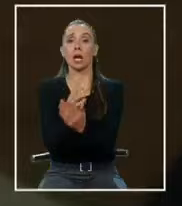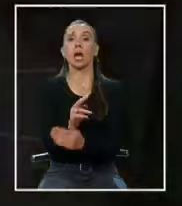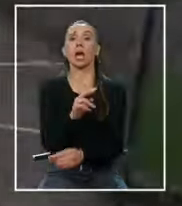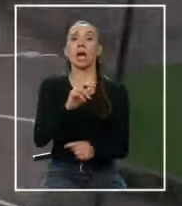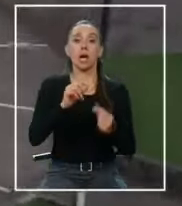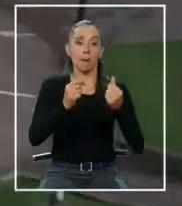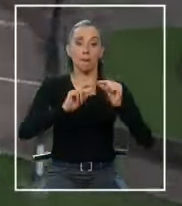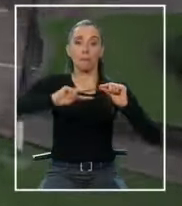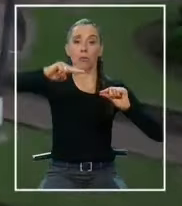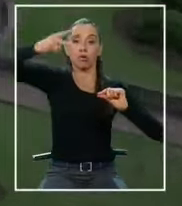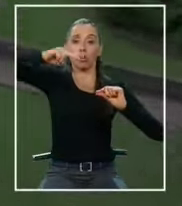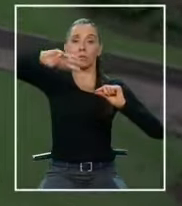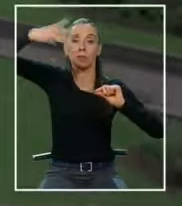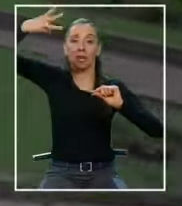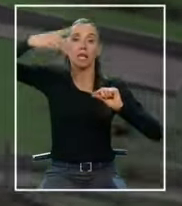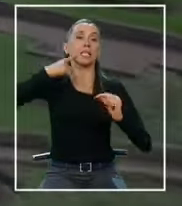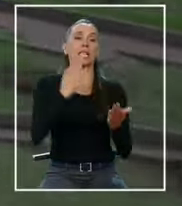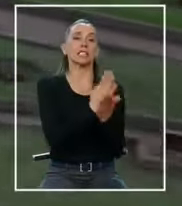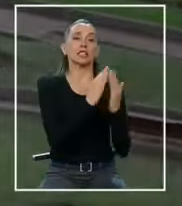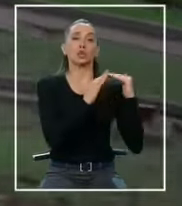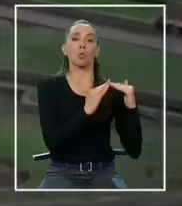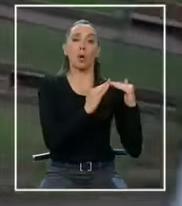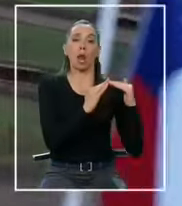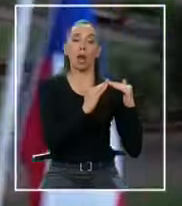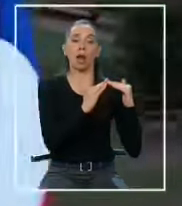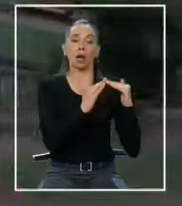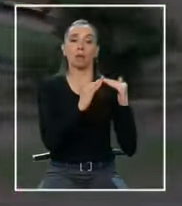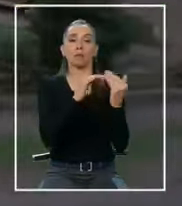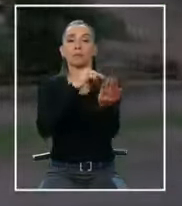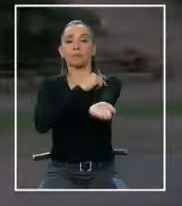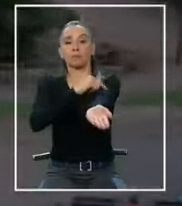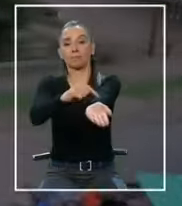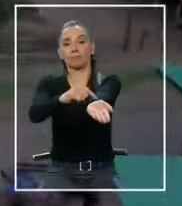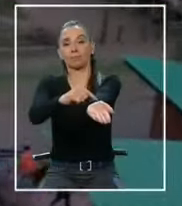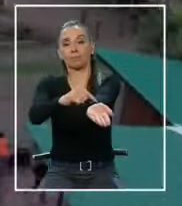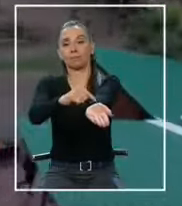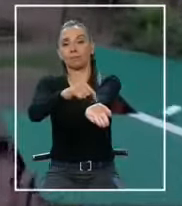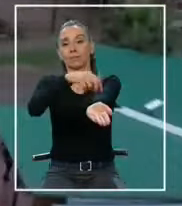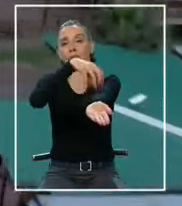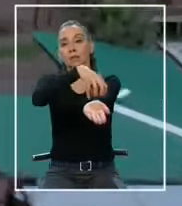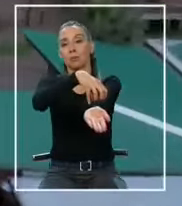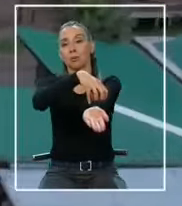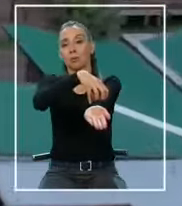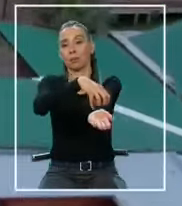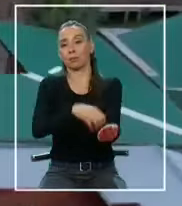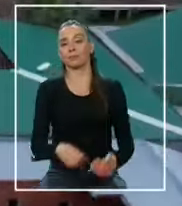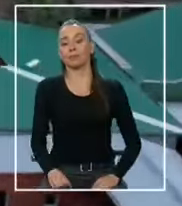2 o 3 veces más alto que el de un establecimiento emplazado en el continente.